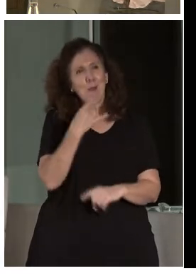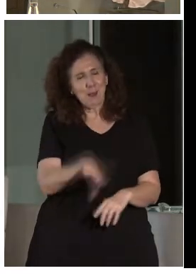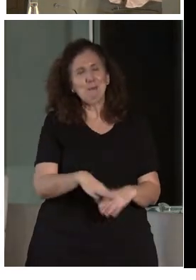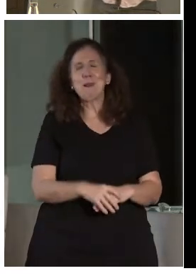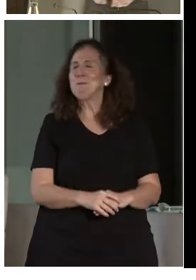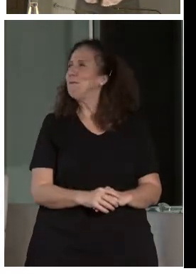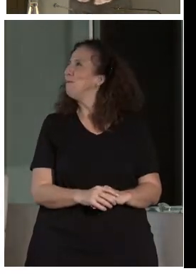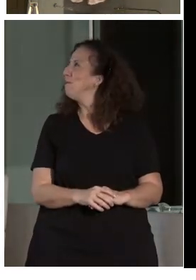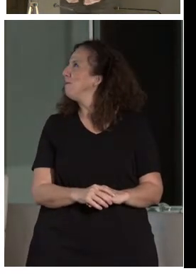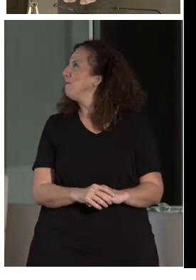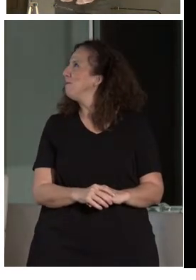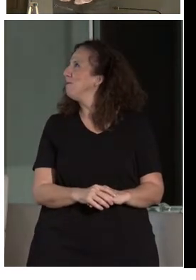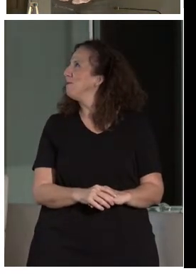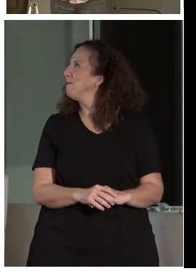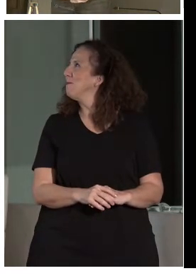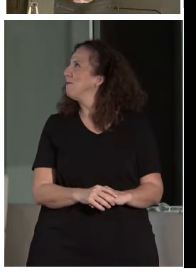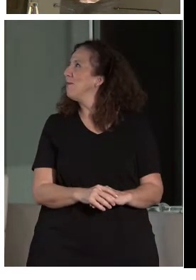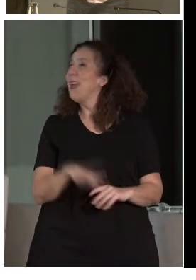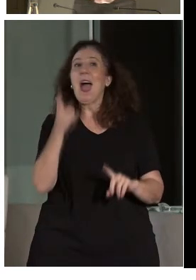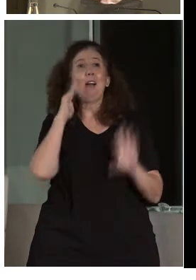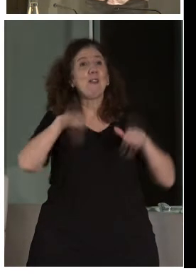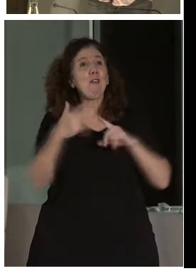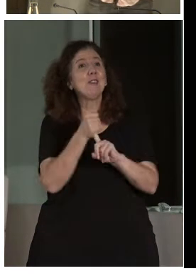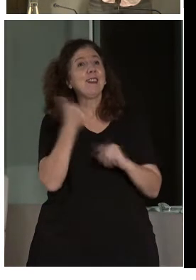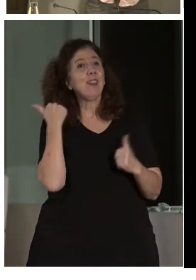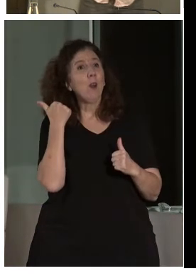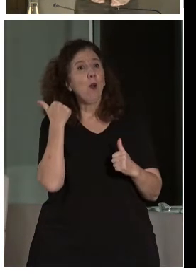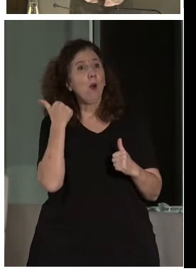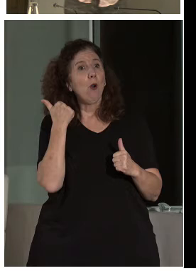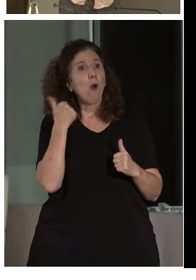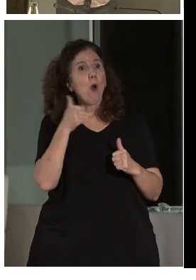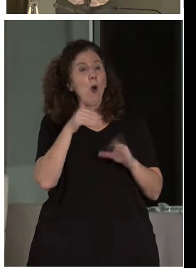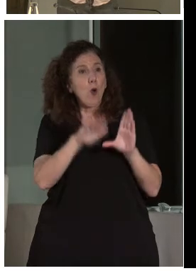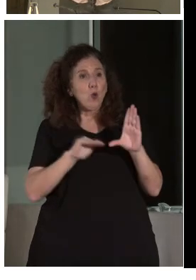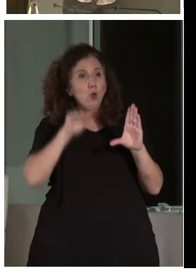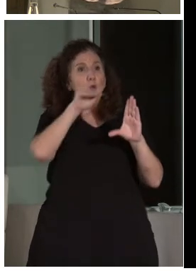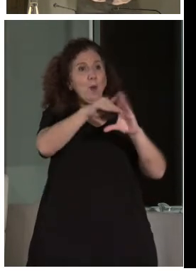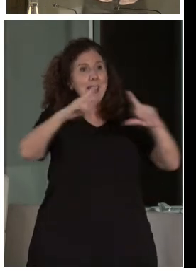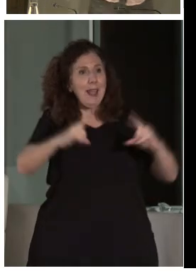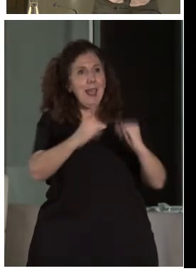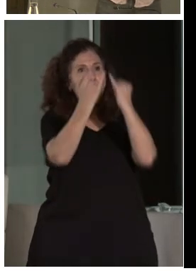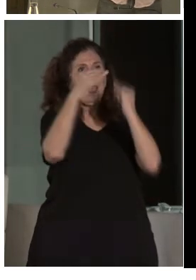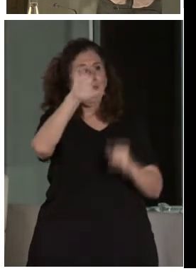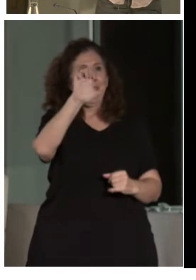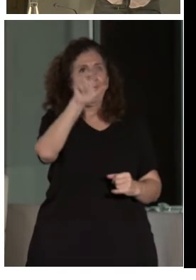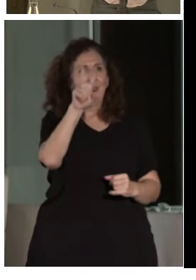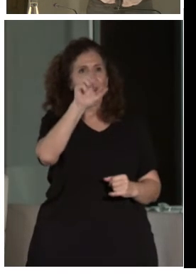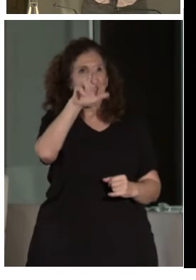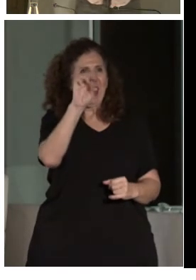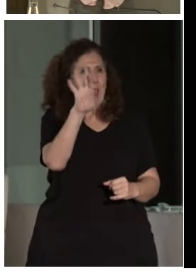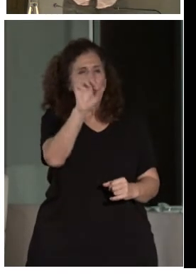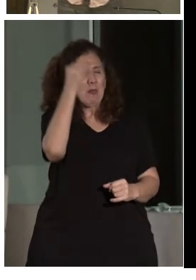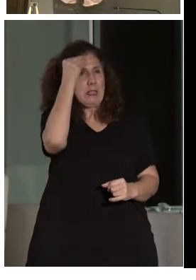imposible. Vale. Bueno, pero consiguieron, por ejemplo, subir al campo base del Everest, que yo imagino que para una persona en silla de ruedas es una